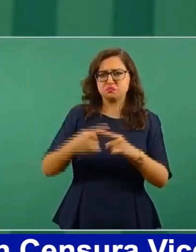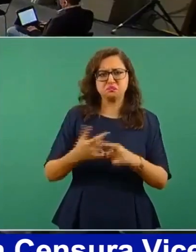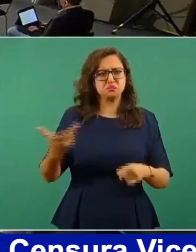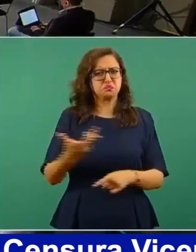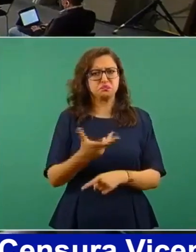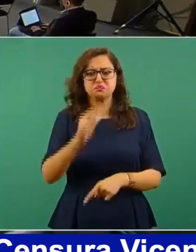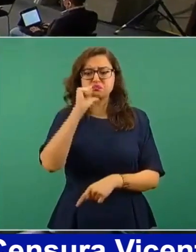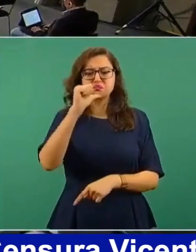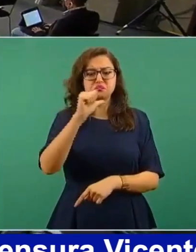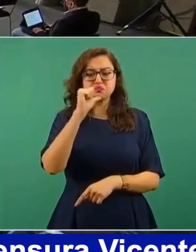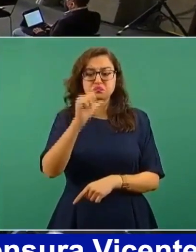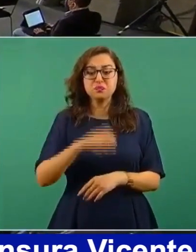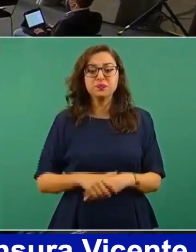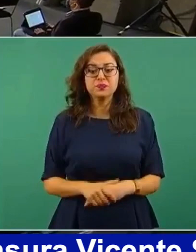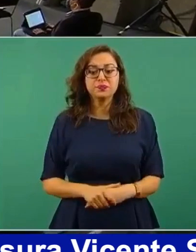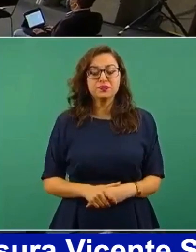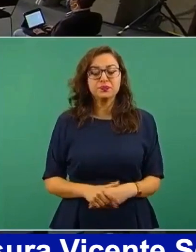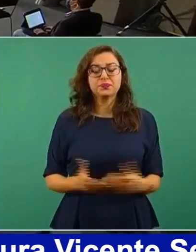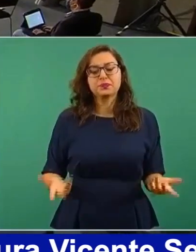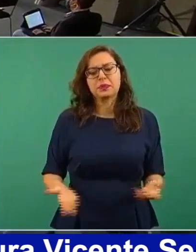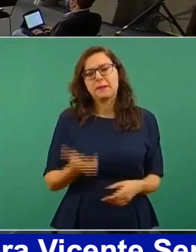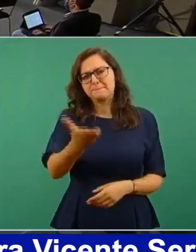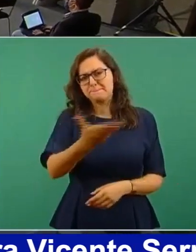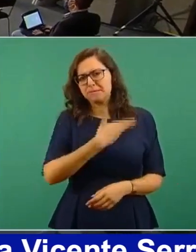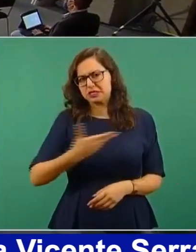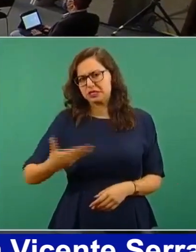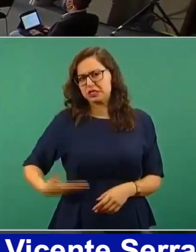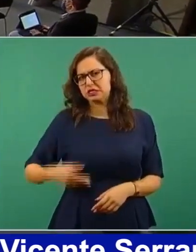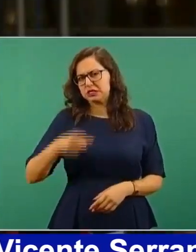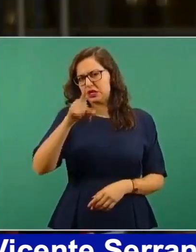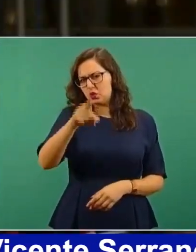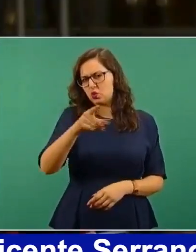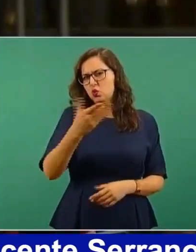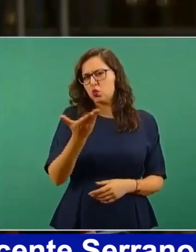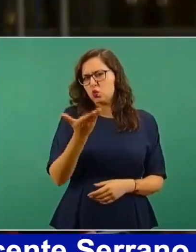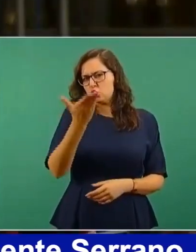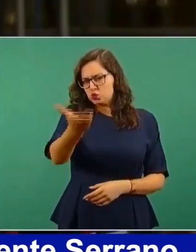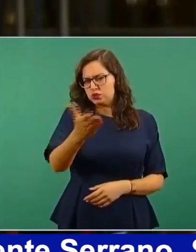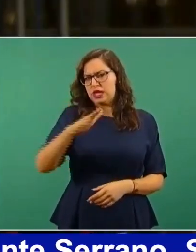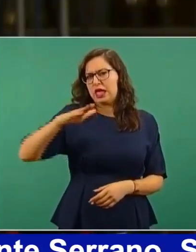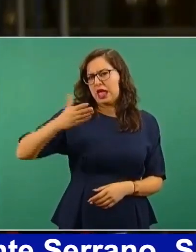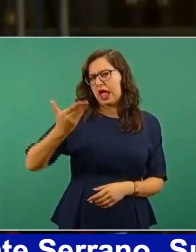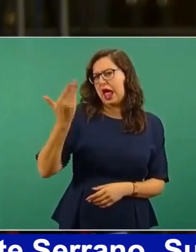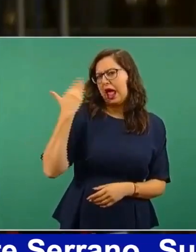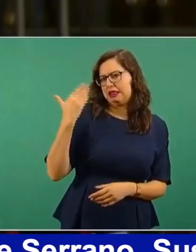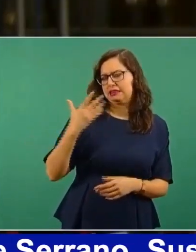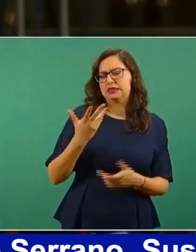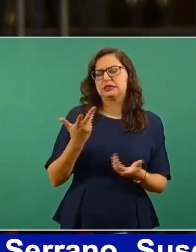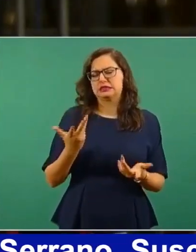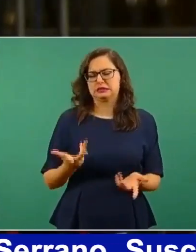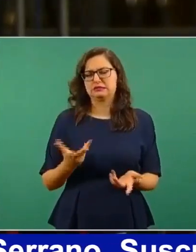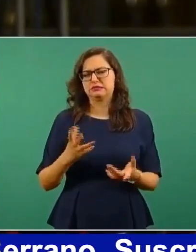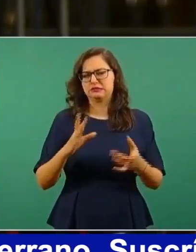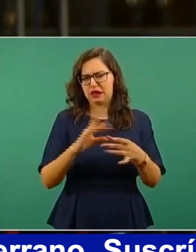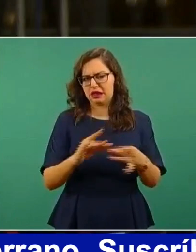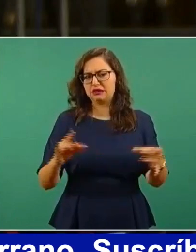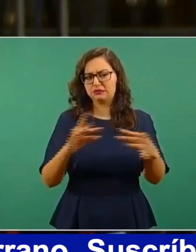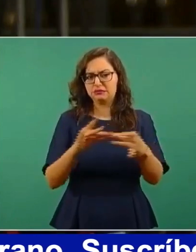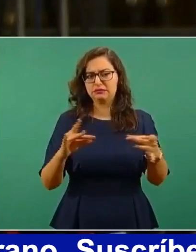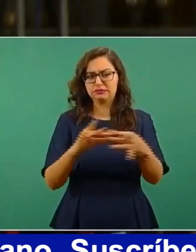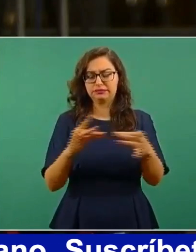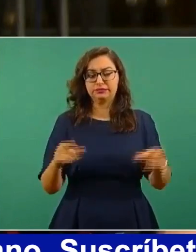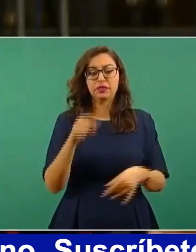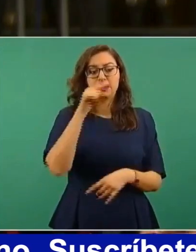Usted ha dicho dos cosas de este grupo empresarial, presidente. Uno, que esta asociación civil creada por Claudio X se debe de